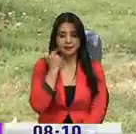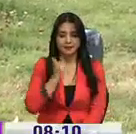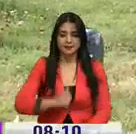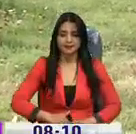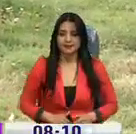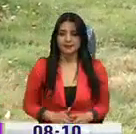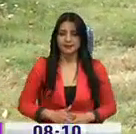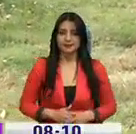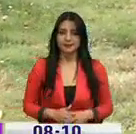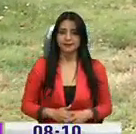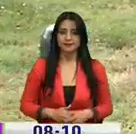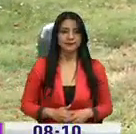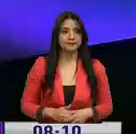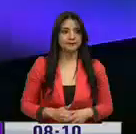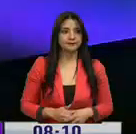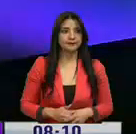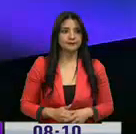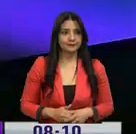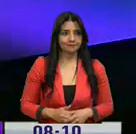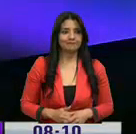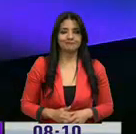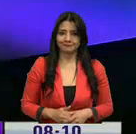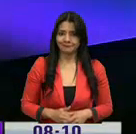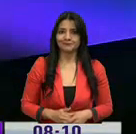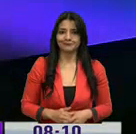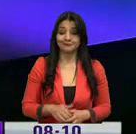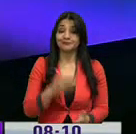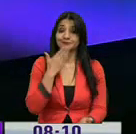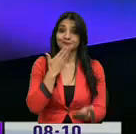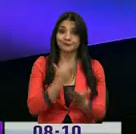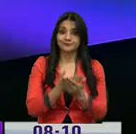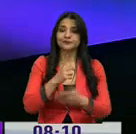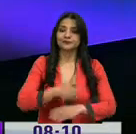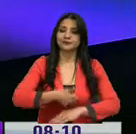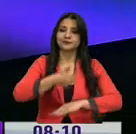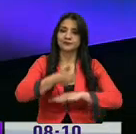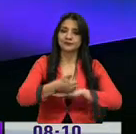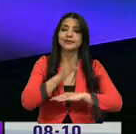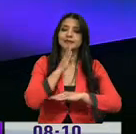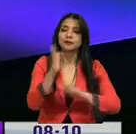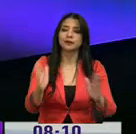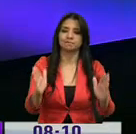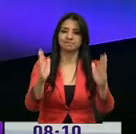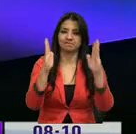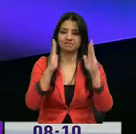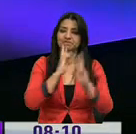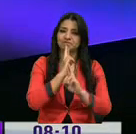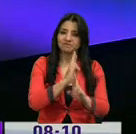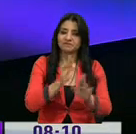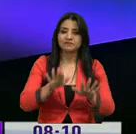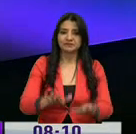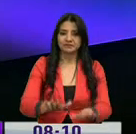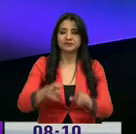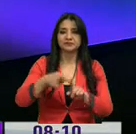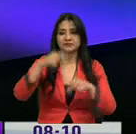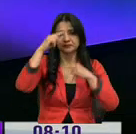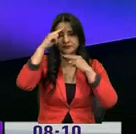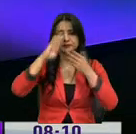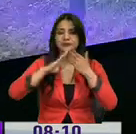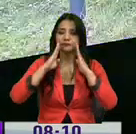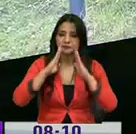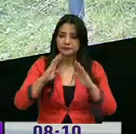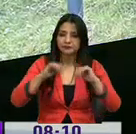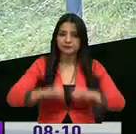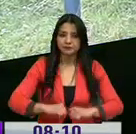informó Adriana Rojas. Y sin duda hay que agradecer a la autoridad que siempre está pendiente de los resultados que da este el primer noticiero